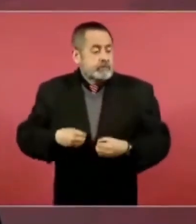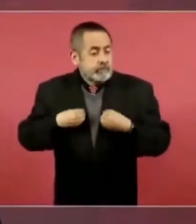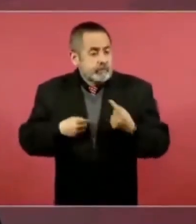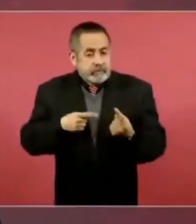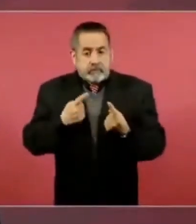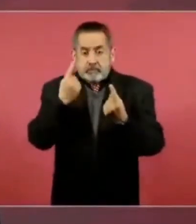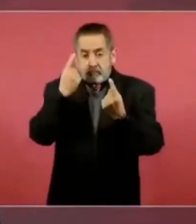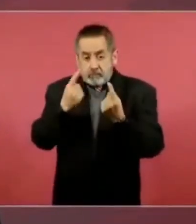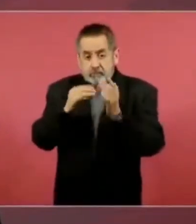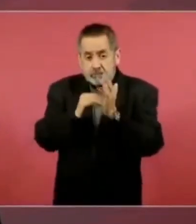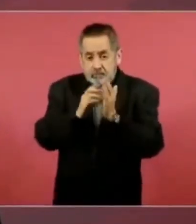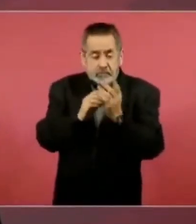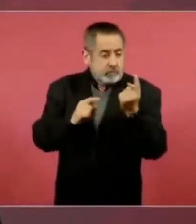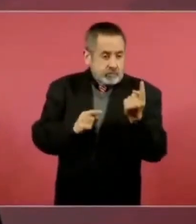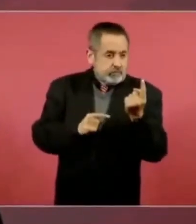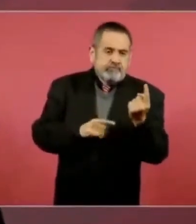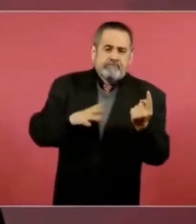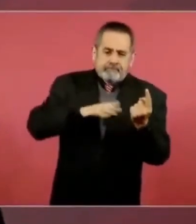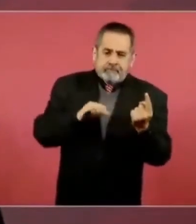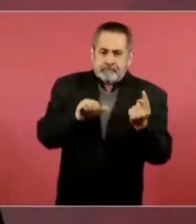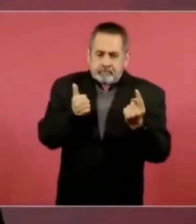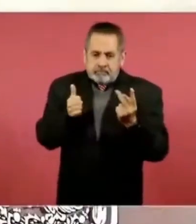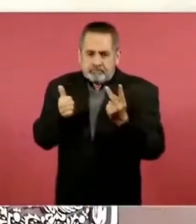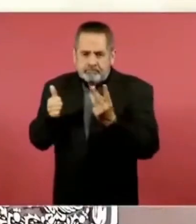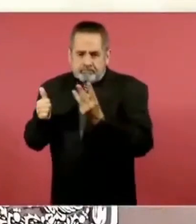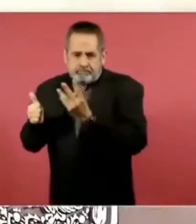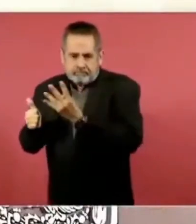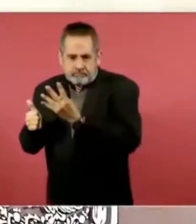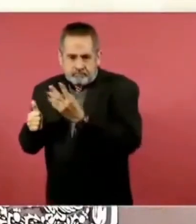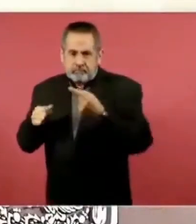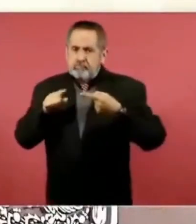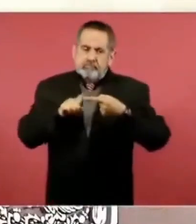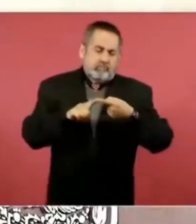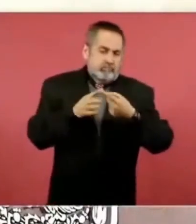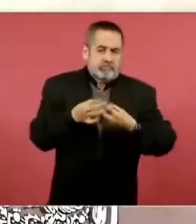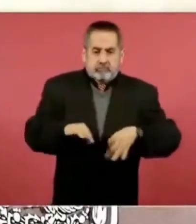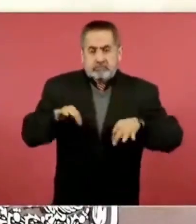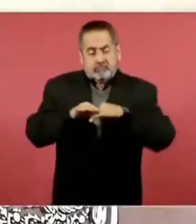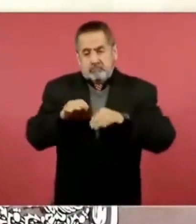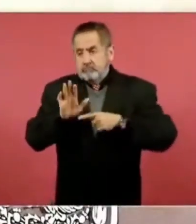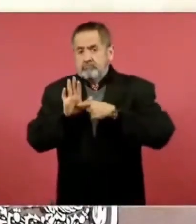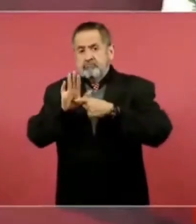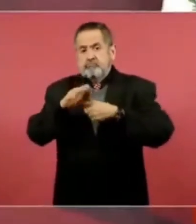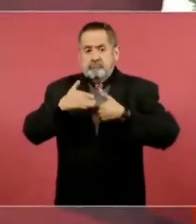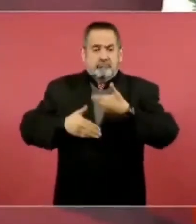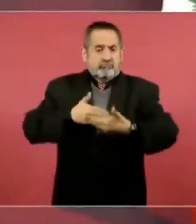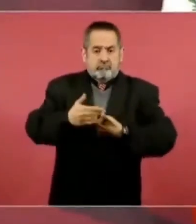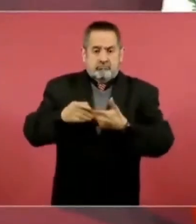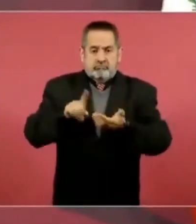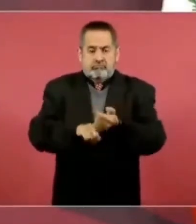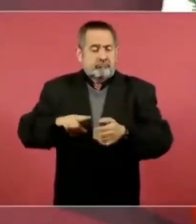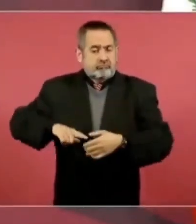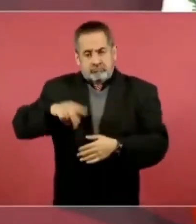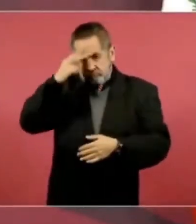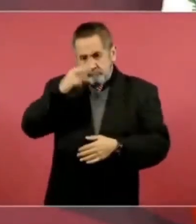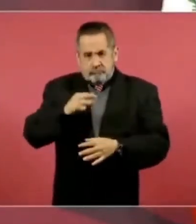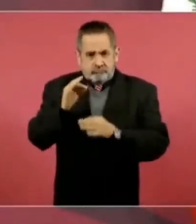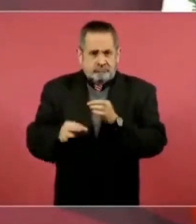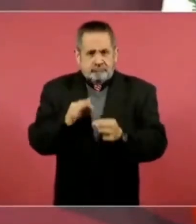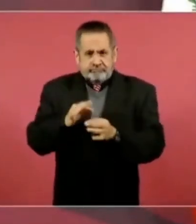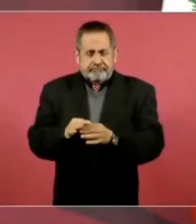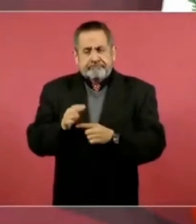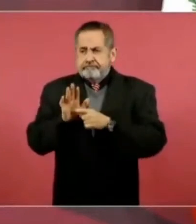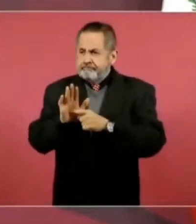único método de búsqueda, pero sí ha sido muy importante lo que se desarrolló desde el Gobierno de México y